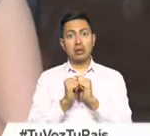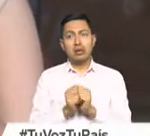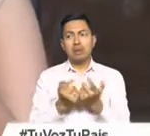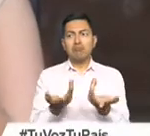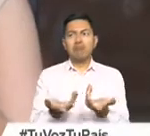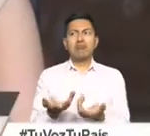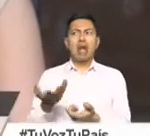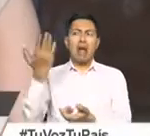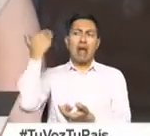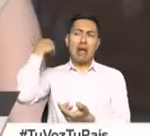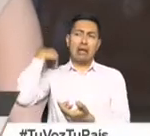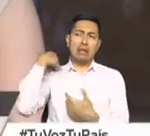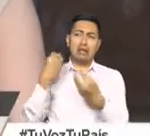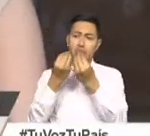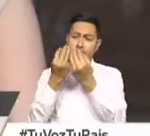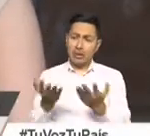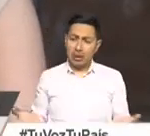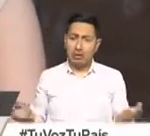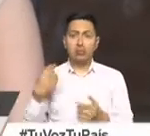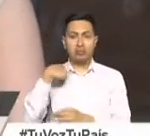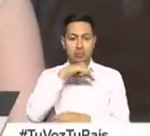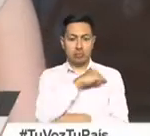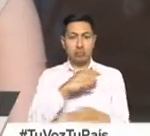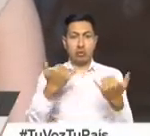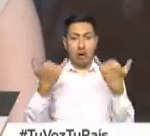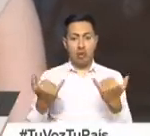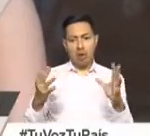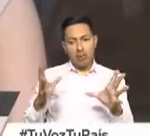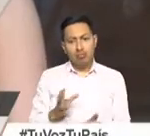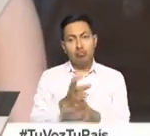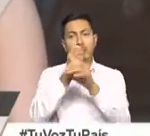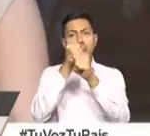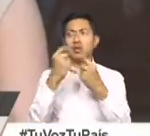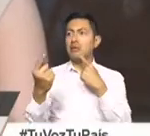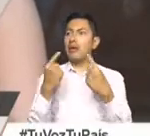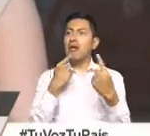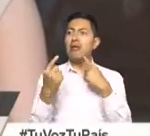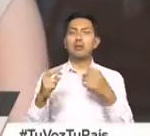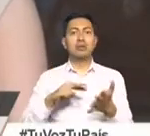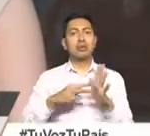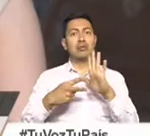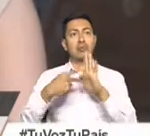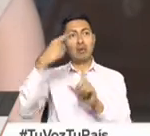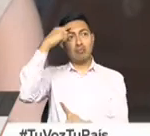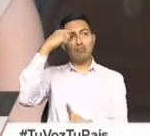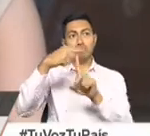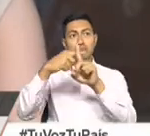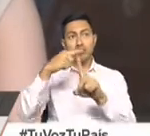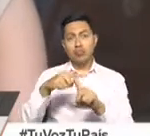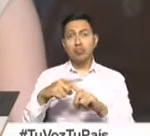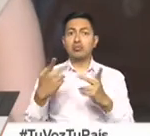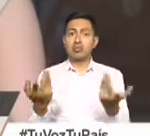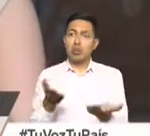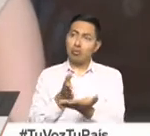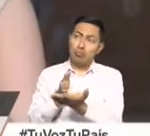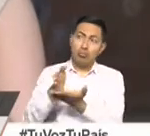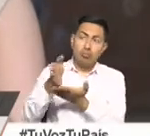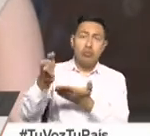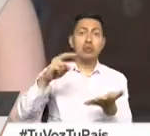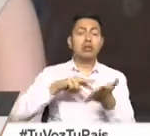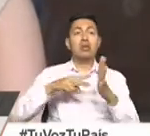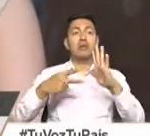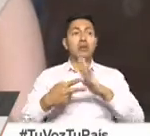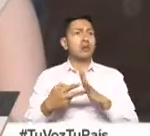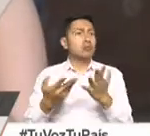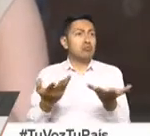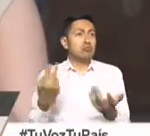sin duda, da una señal que es positiva para todo el país. El camino es del diálogo y eso no quiere decir que